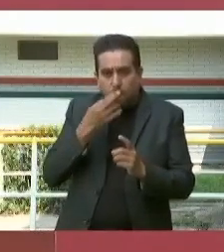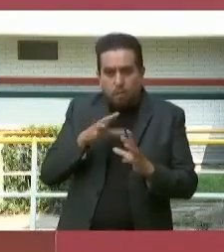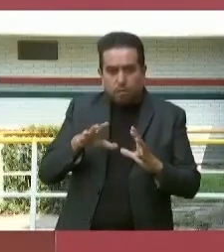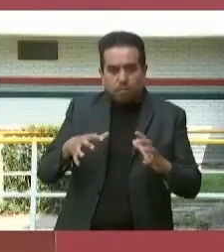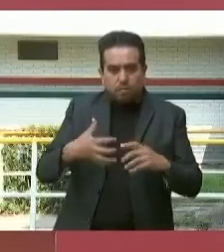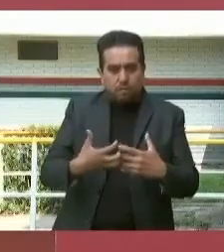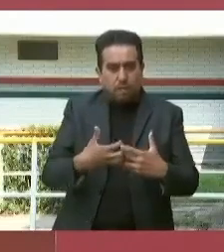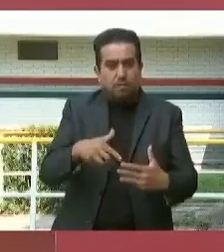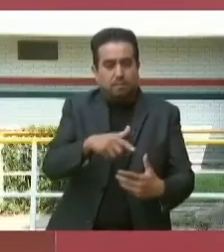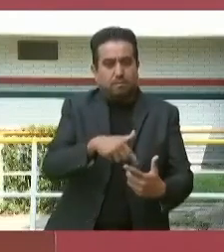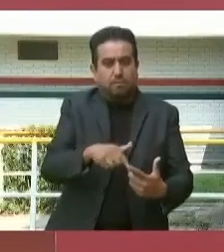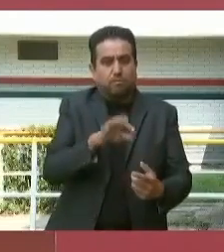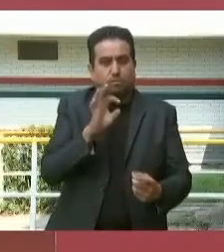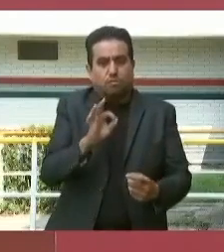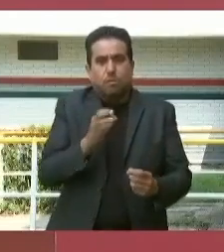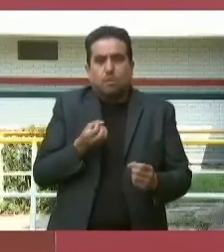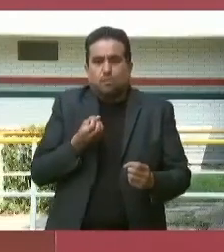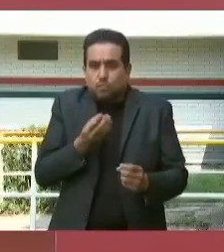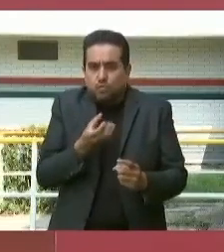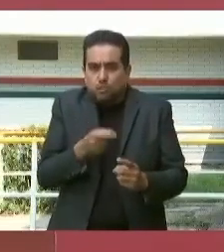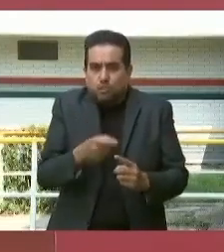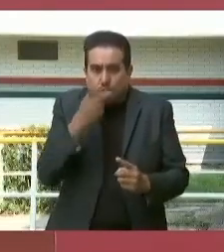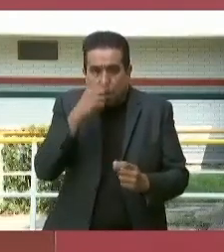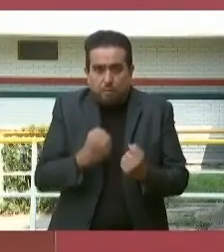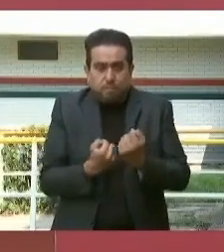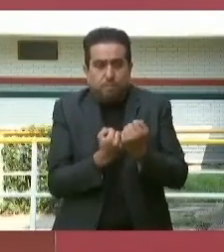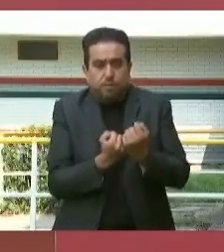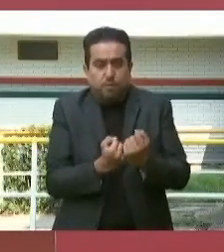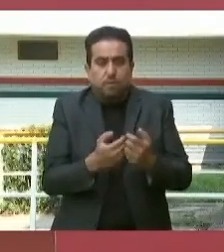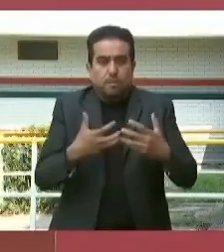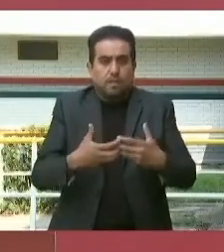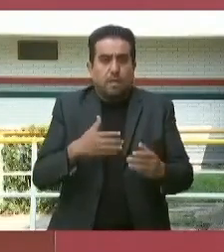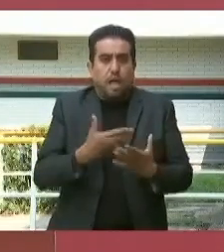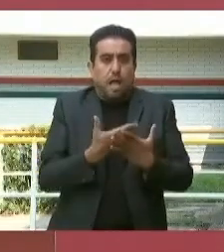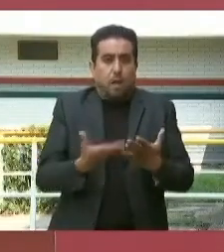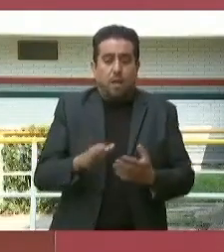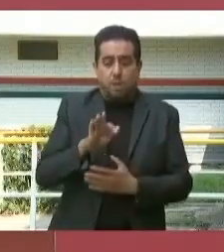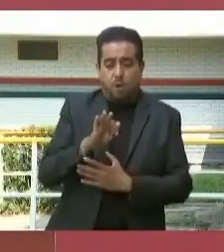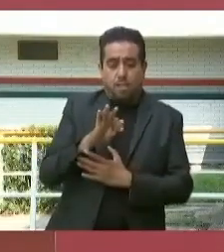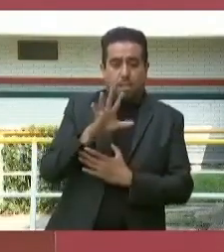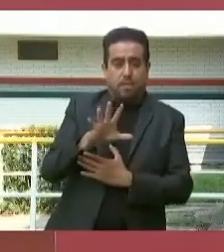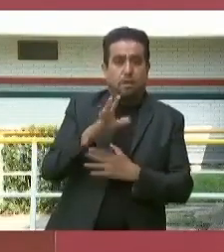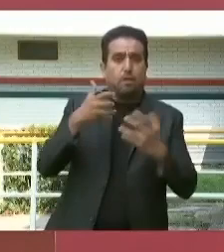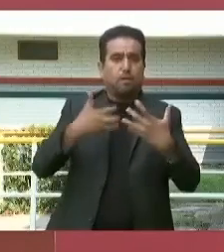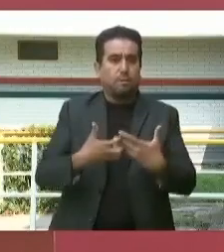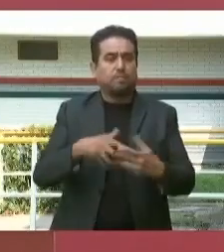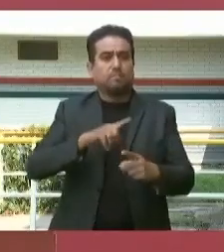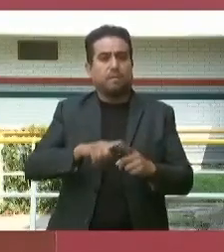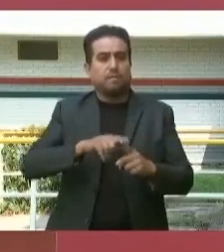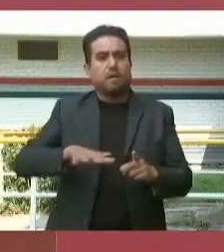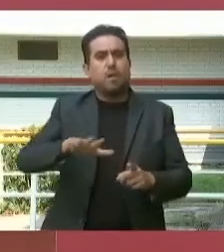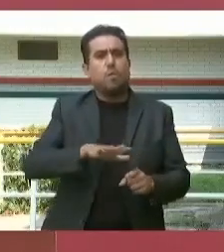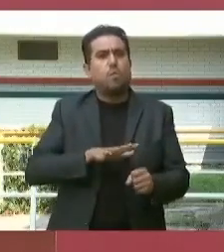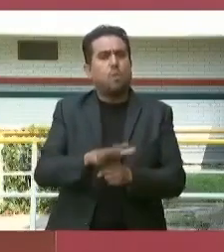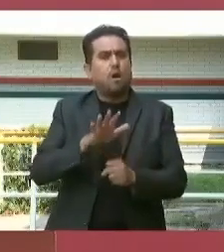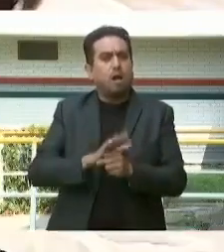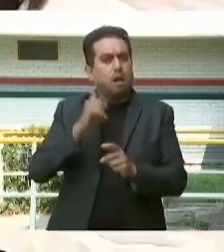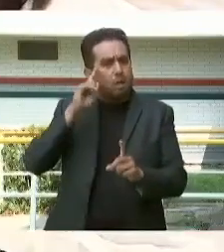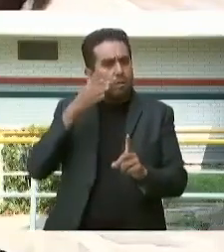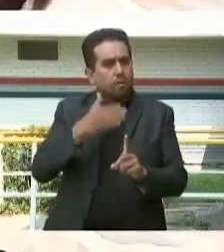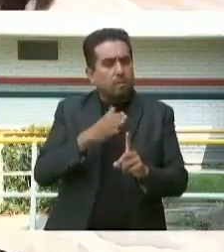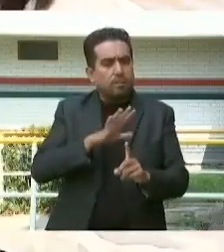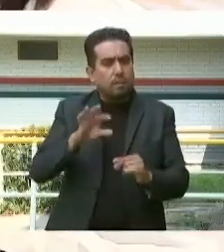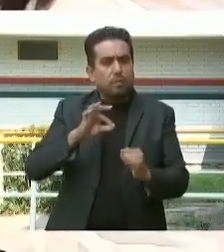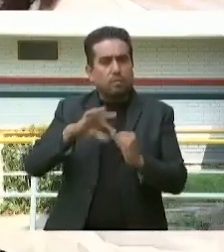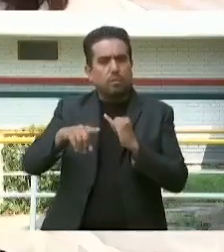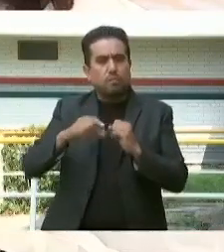refinería se fuera preparando hoy traemos 45 plantas y el objetivo es a finales de